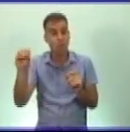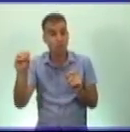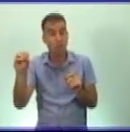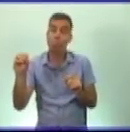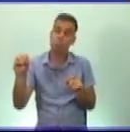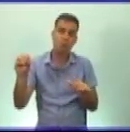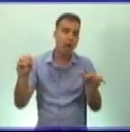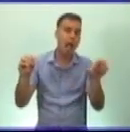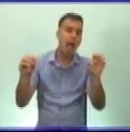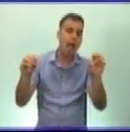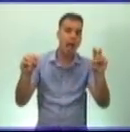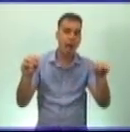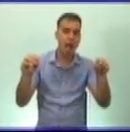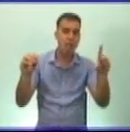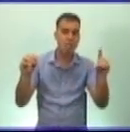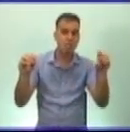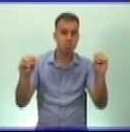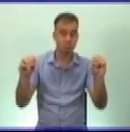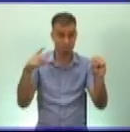reacciones endotérmicas.